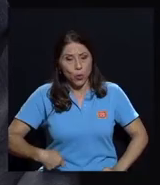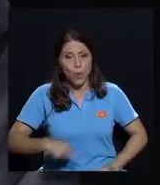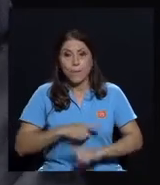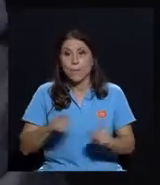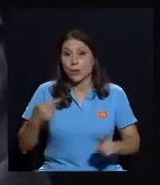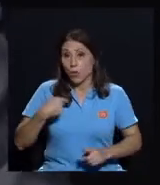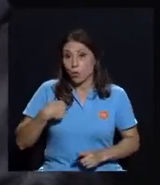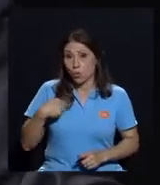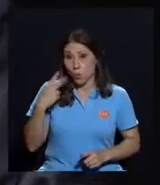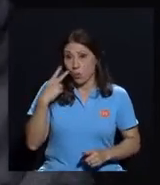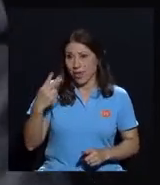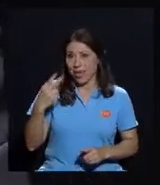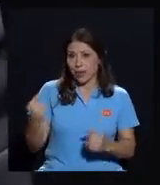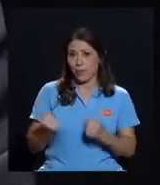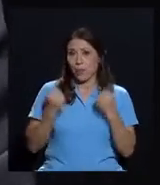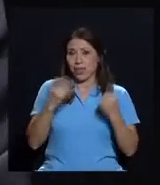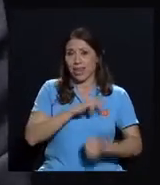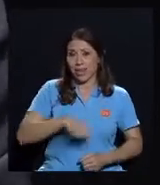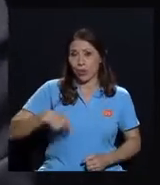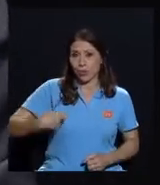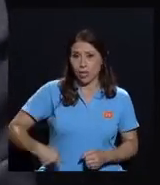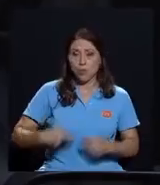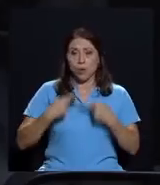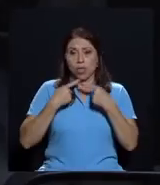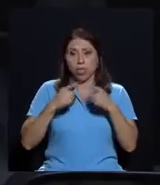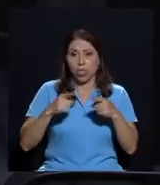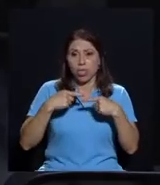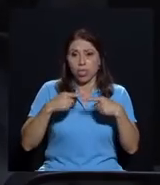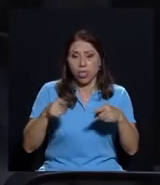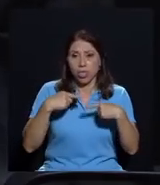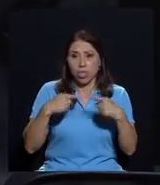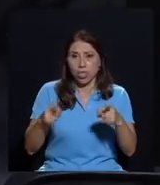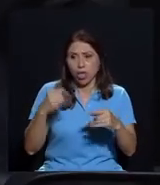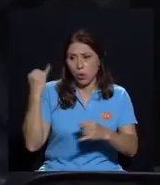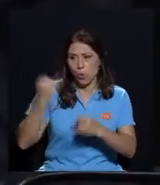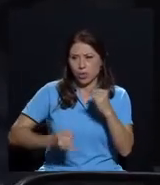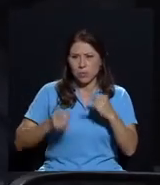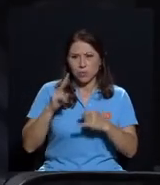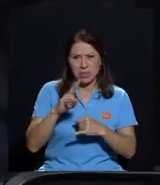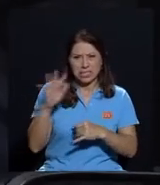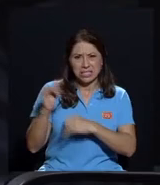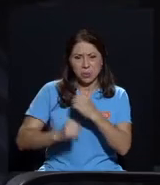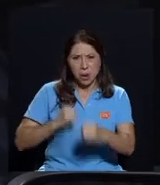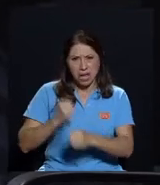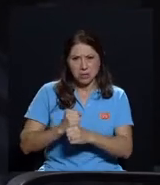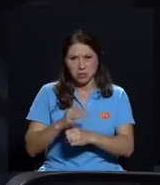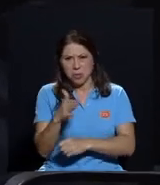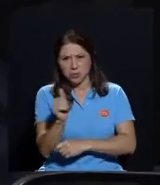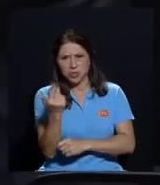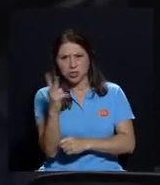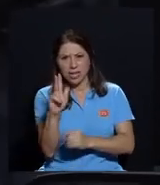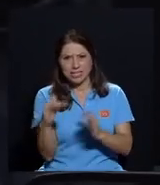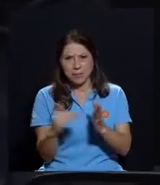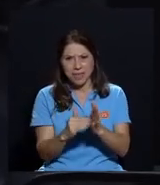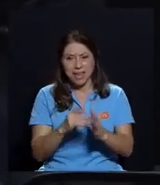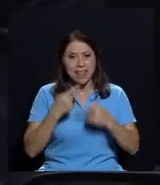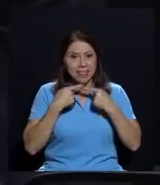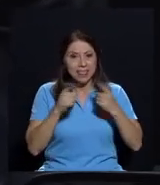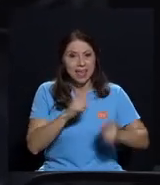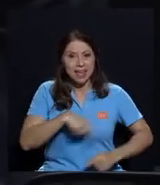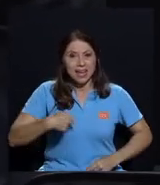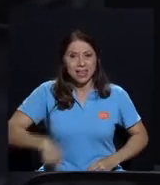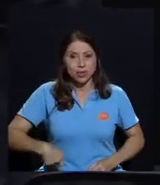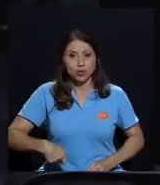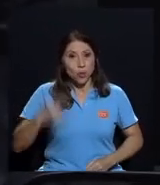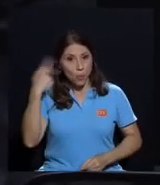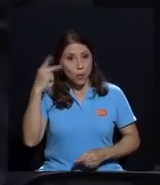el ejecutivo en los últimos veinte y pico años que son como 13.000 cuando son decretos de política pública importante uno